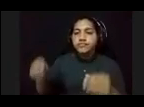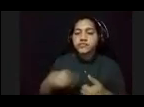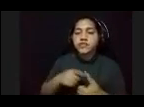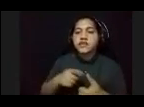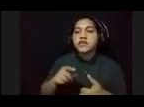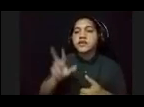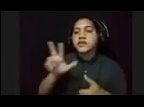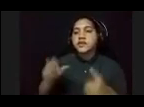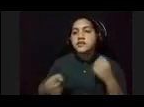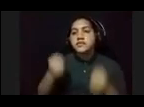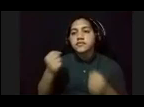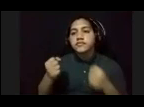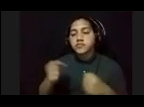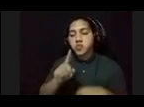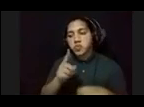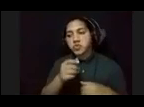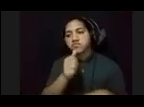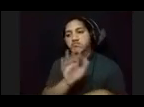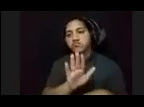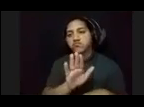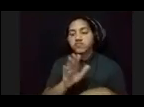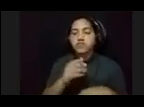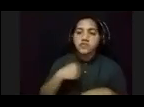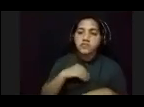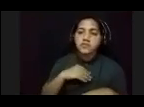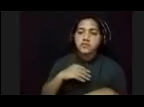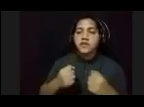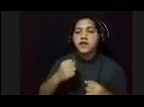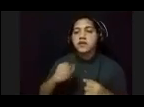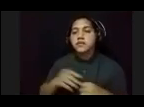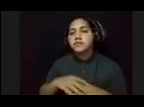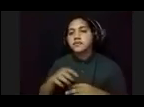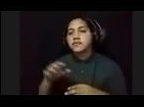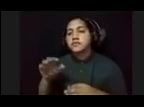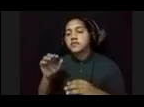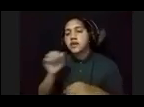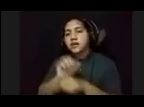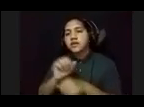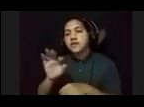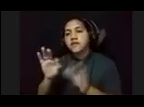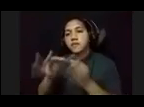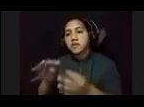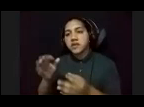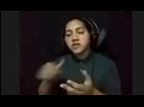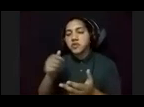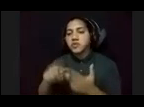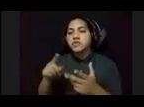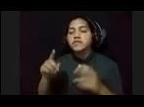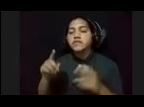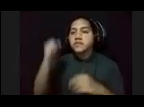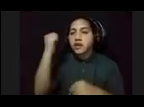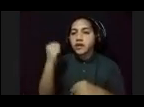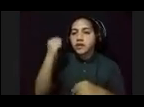con carro propio en casa de familia y 1 chofer de truck, 2 cobradores en